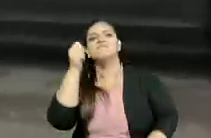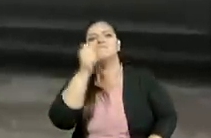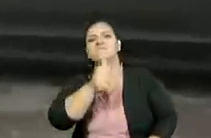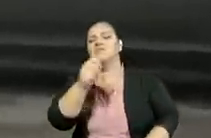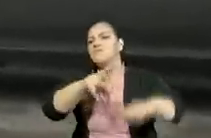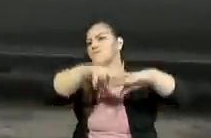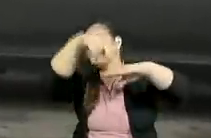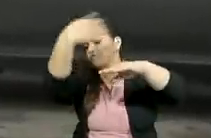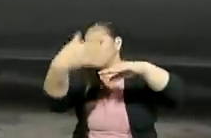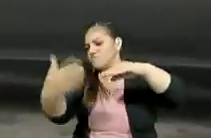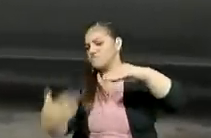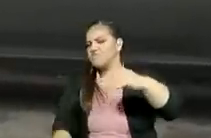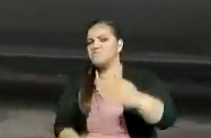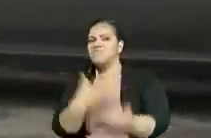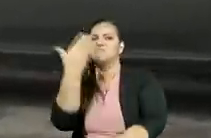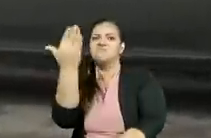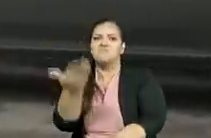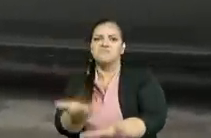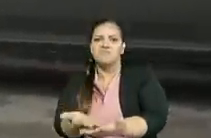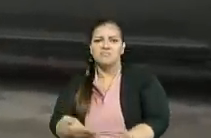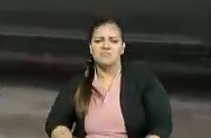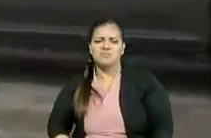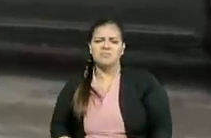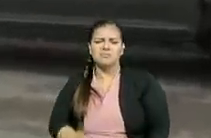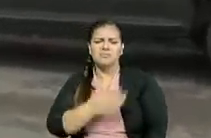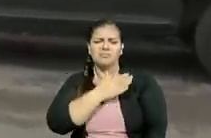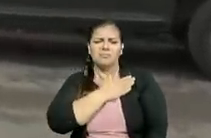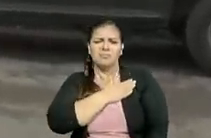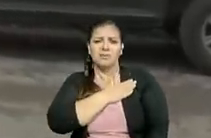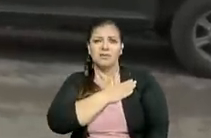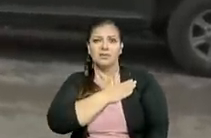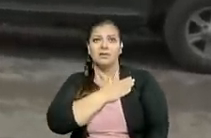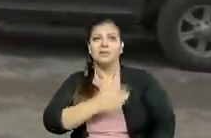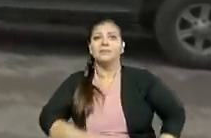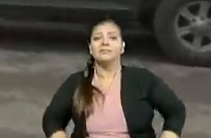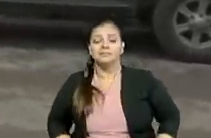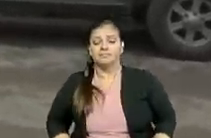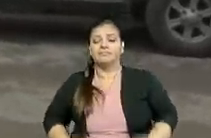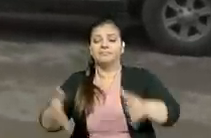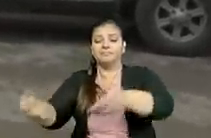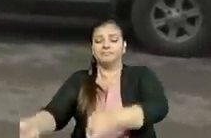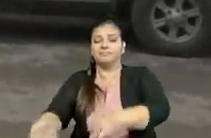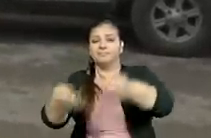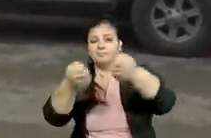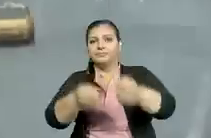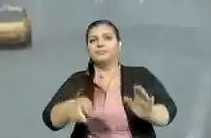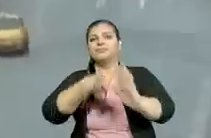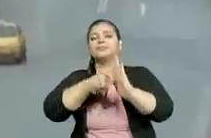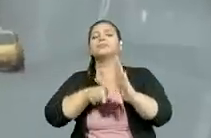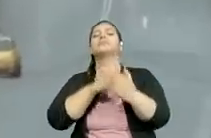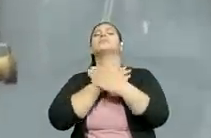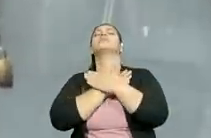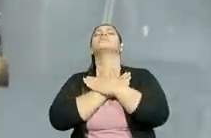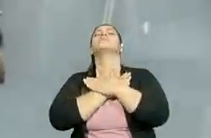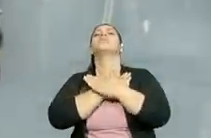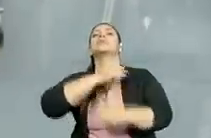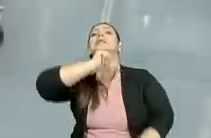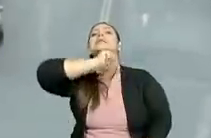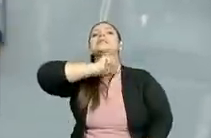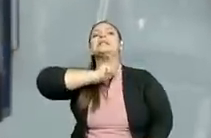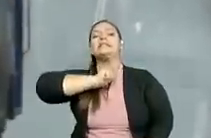que daba al balcón y procede a lanzarse. El cuerpo sin vida del fallecido fue llevado hasta la morgue del cantón para la